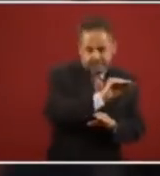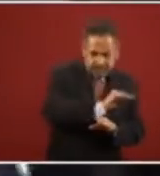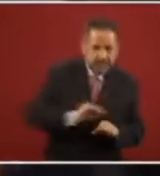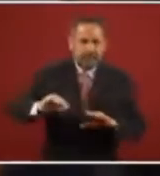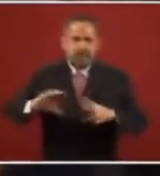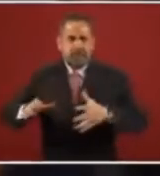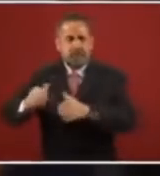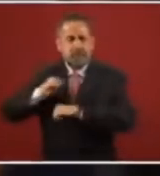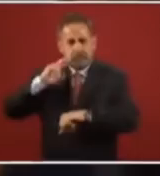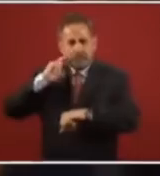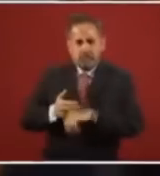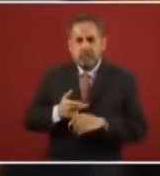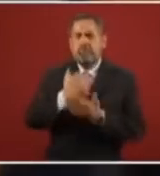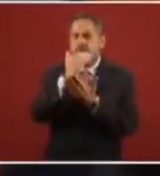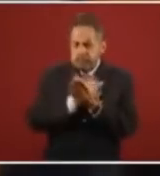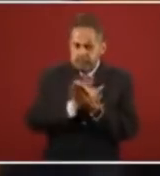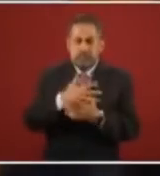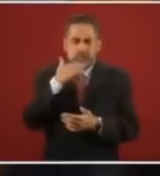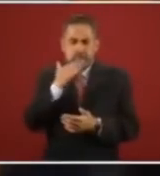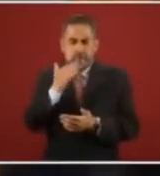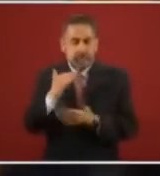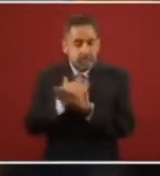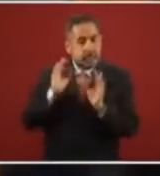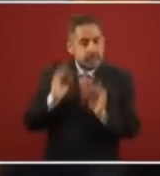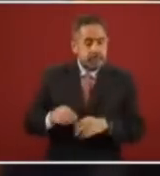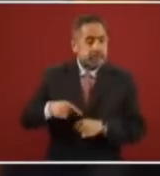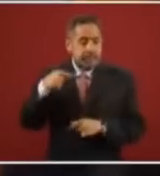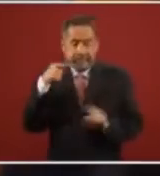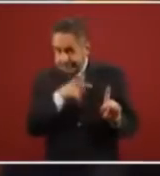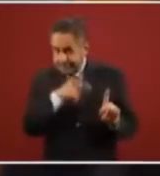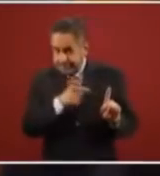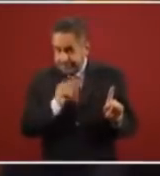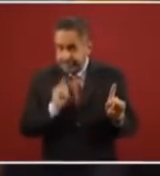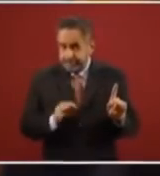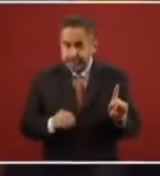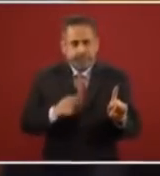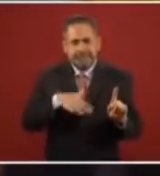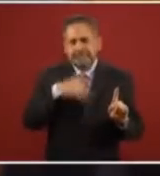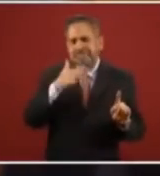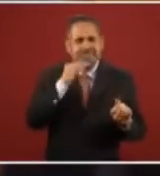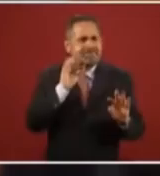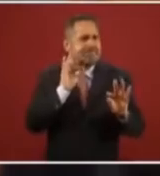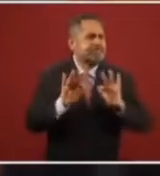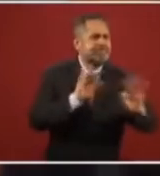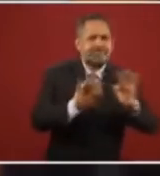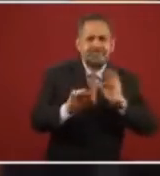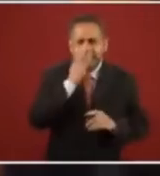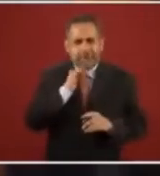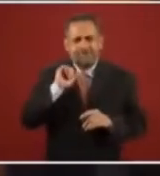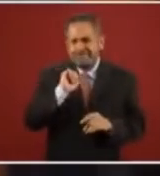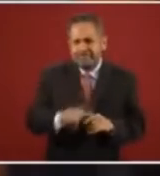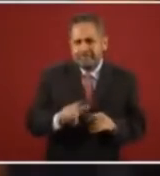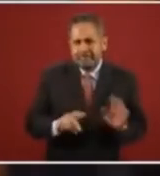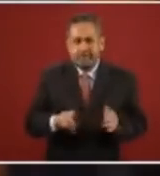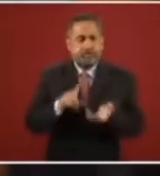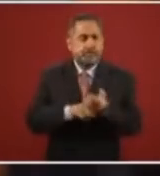pasaran a Marina. Hoy hay menos corrupción ahí. Y este señor hizo pillaje. Incluso en Altata es un